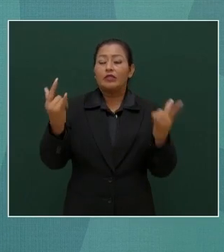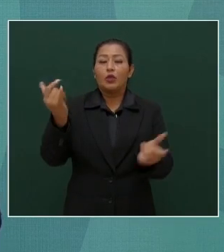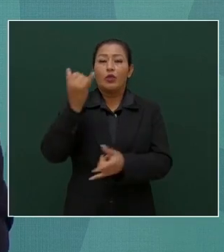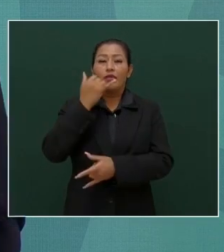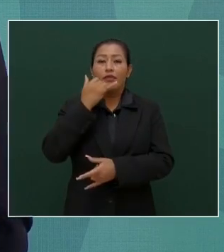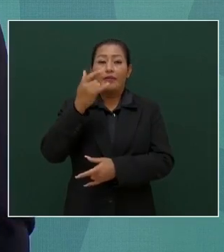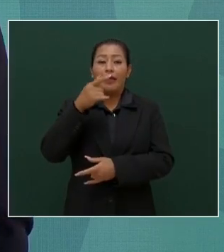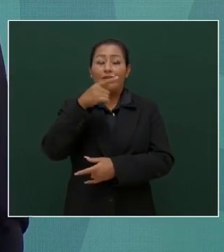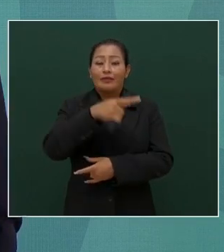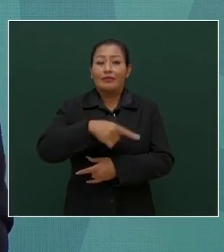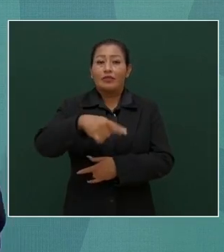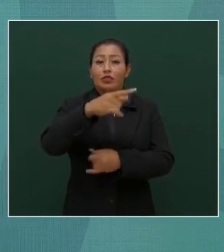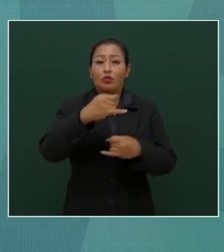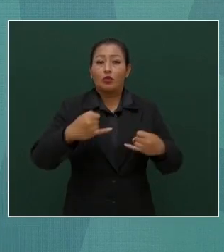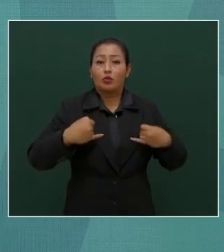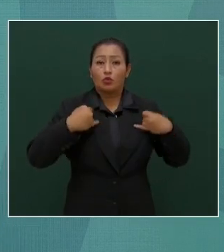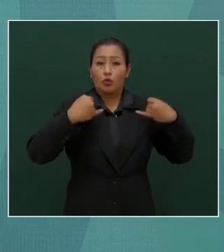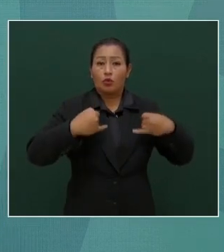y que a los jóvenes de